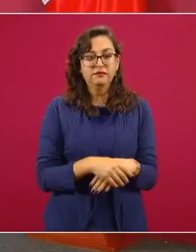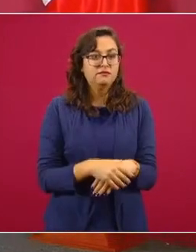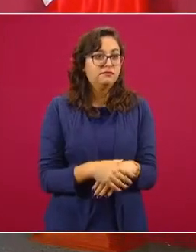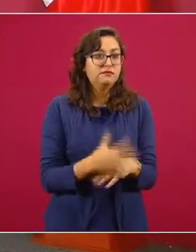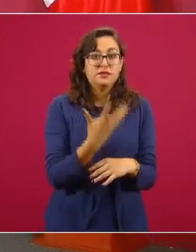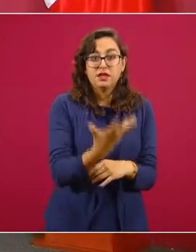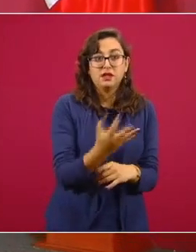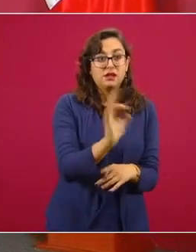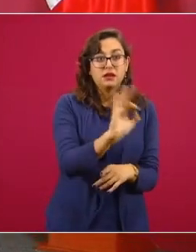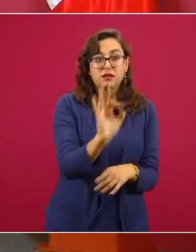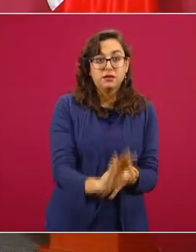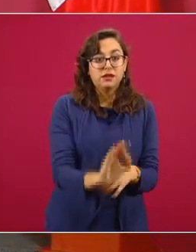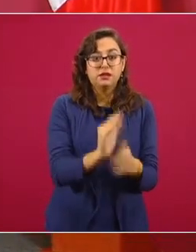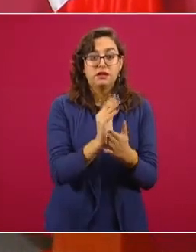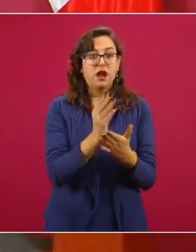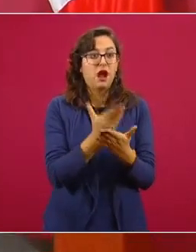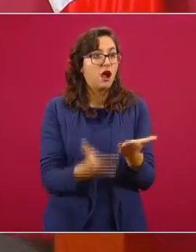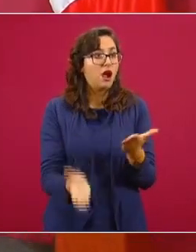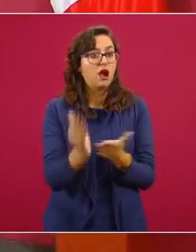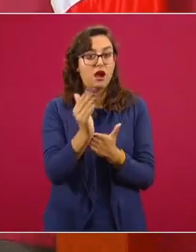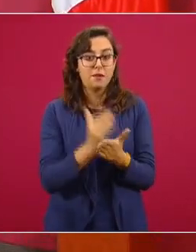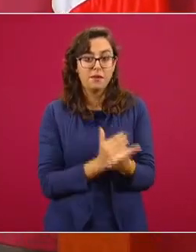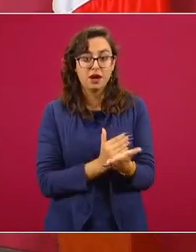5%, ahora menos,